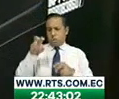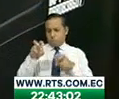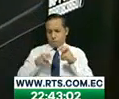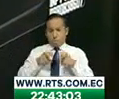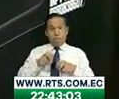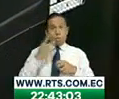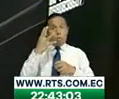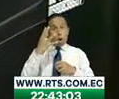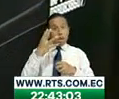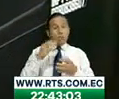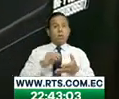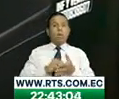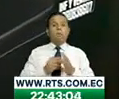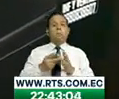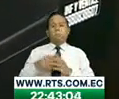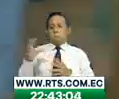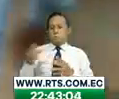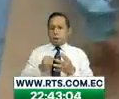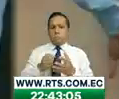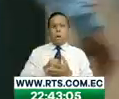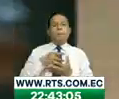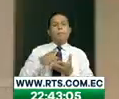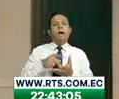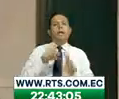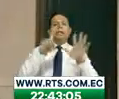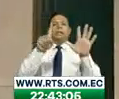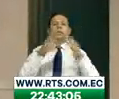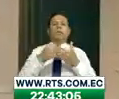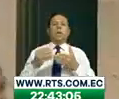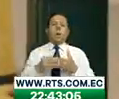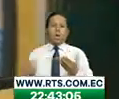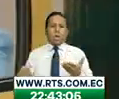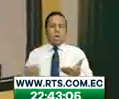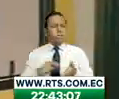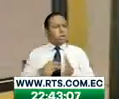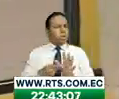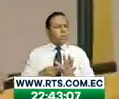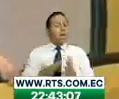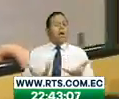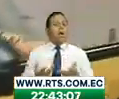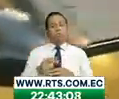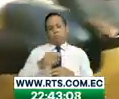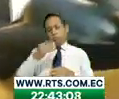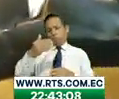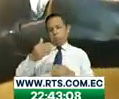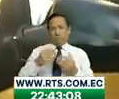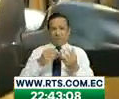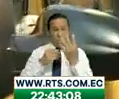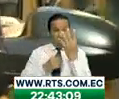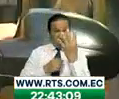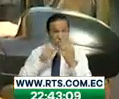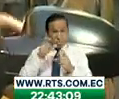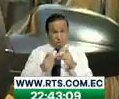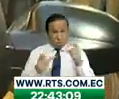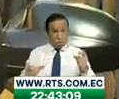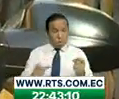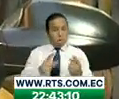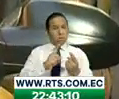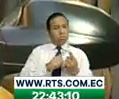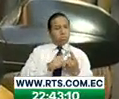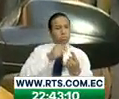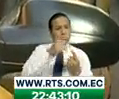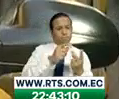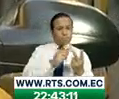el usuario comparta su espacio. Con este mecanismo, el valor de la carrera es dividido entre el número de personas que